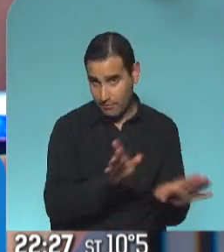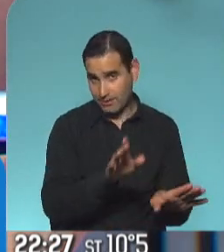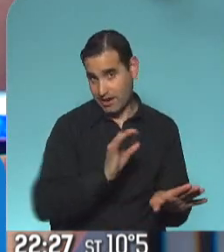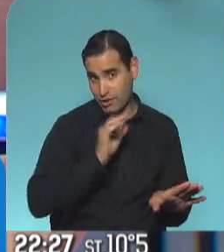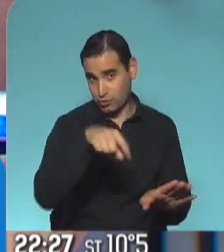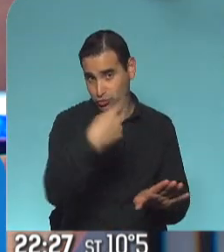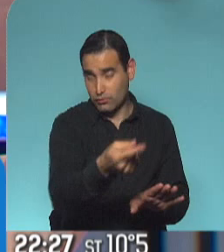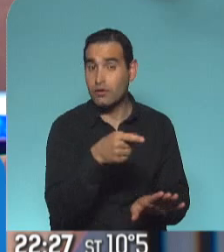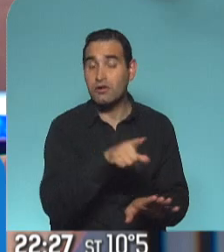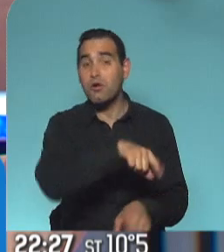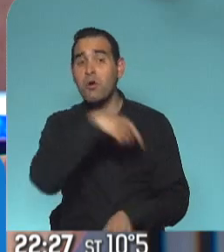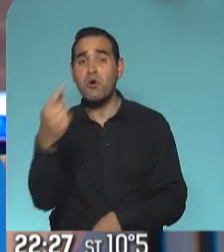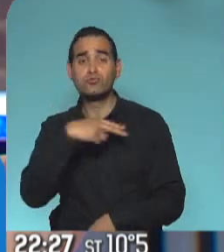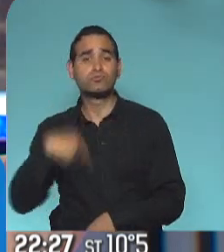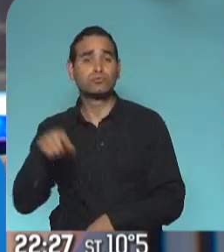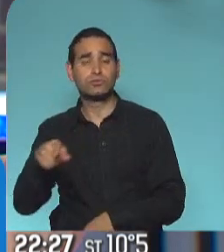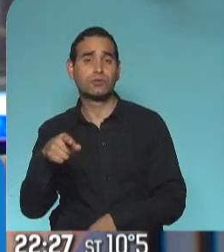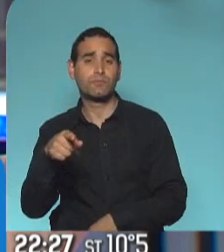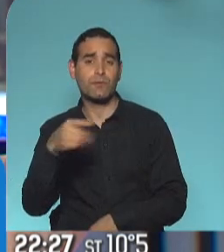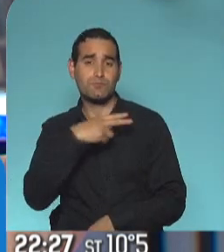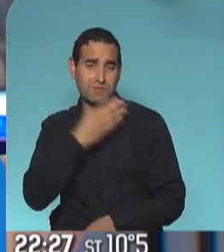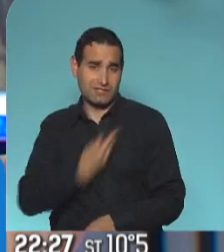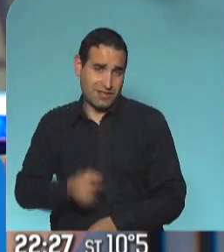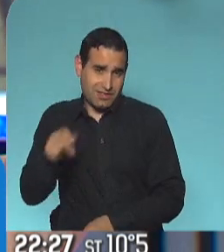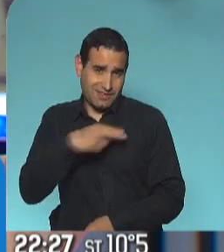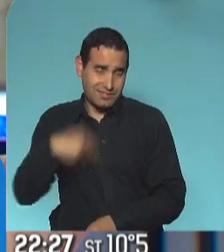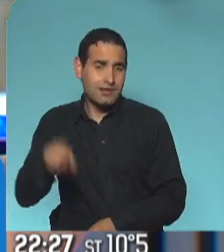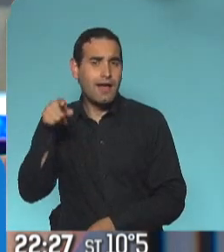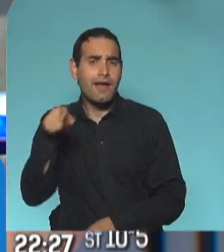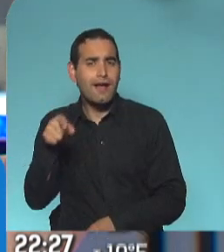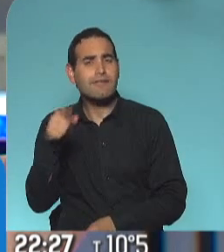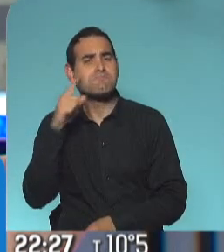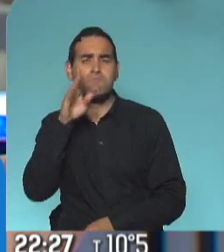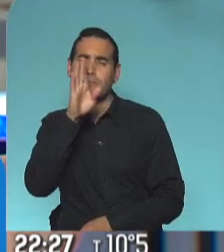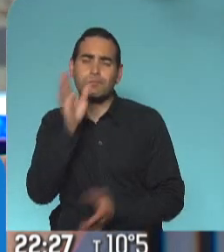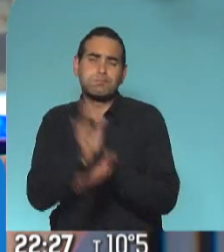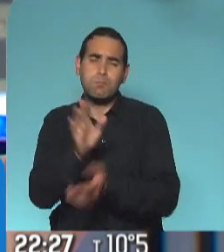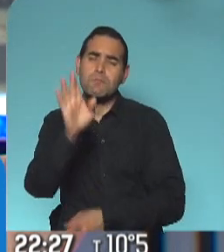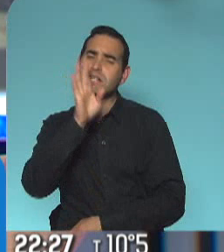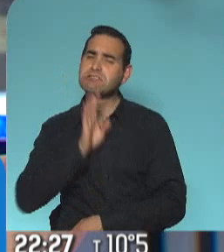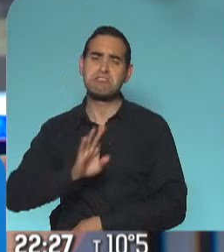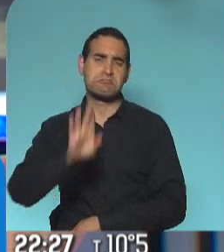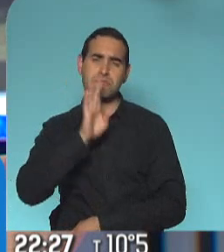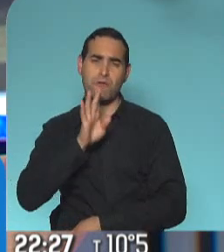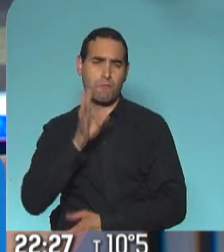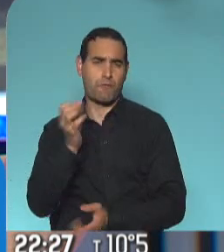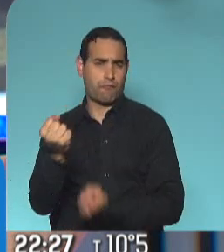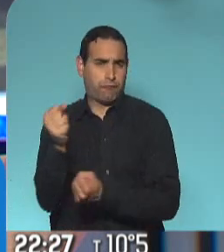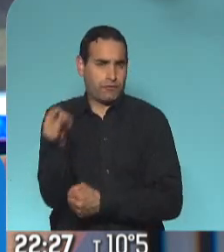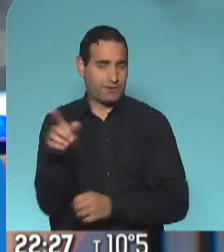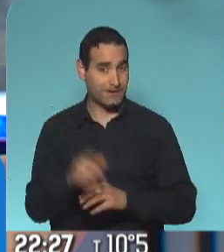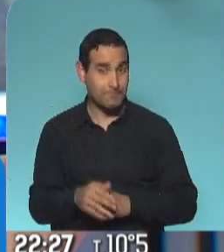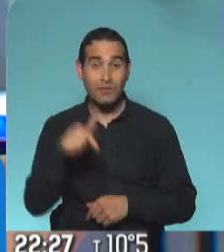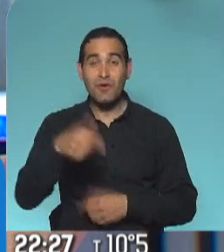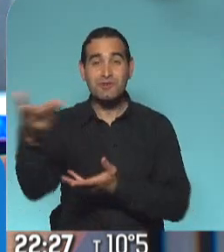lo que está buscando. Y la otra, la de Xi Jinping, que tiene aparentemente la paciencia como arma fuerte. Les decíamos que estamos